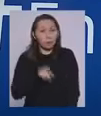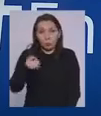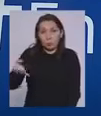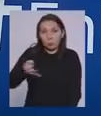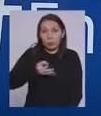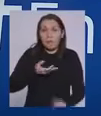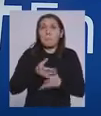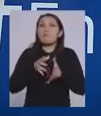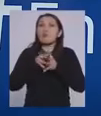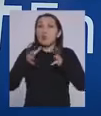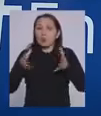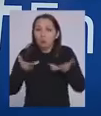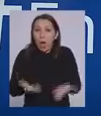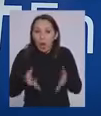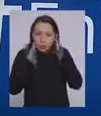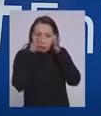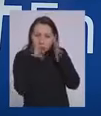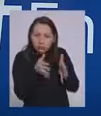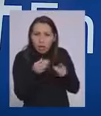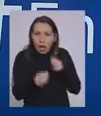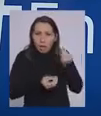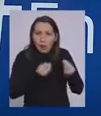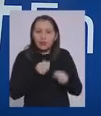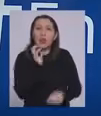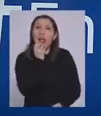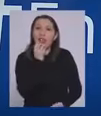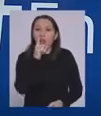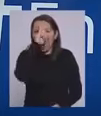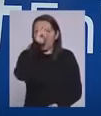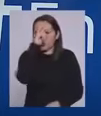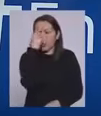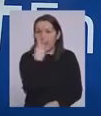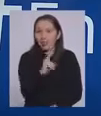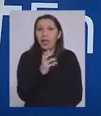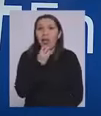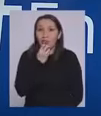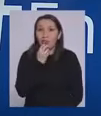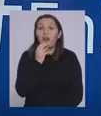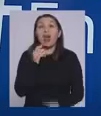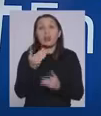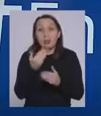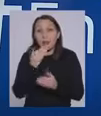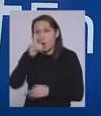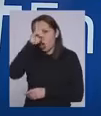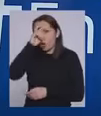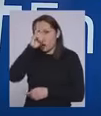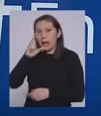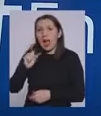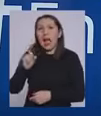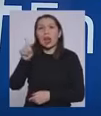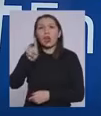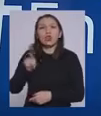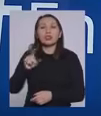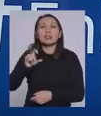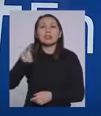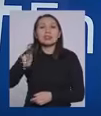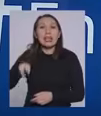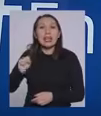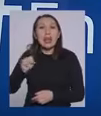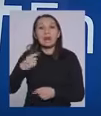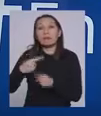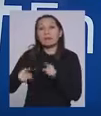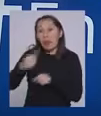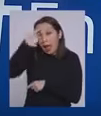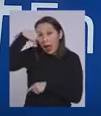estamos enfocándonos mucho en la región de Antofagasta, en los hospitales regional de Antofagasta, pero también en el Hospital Carlos Cisternas de la ciudad de Calama.